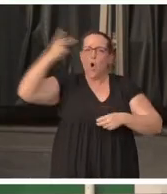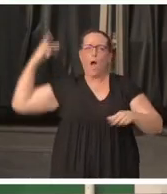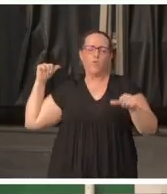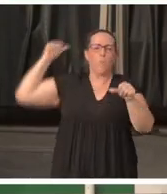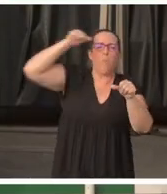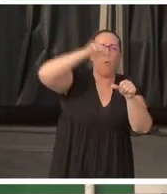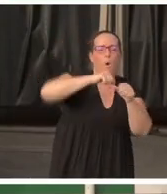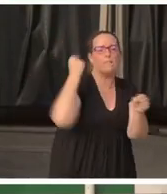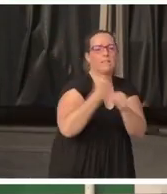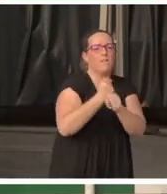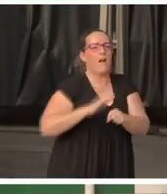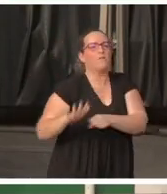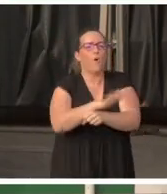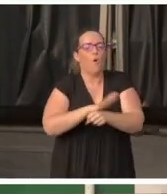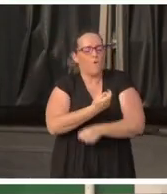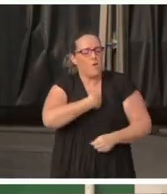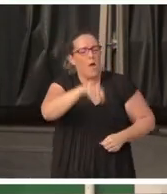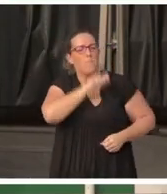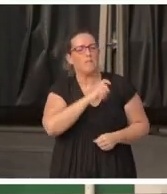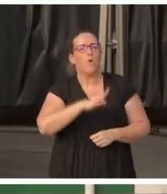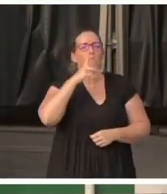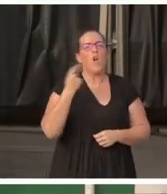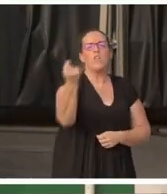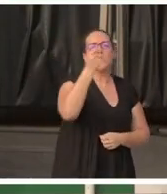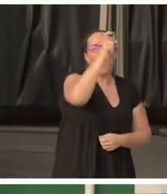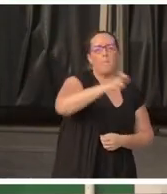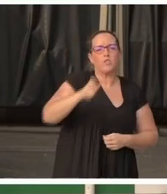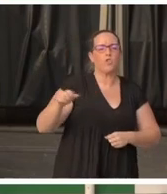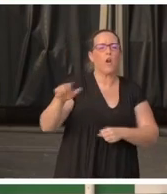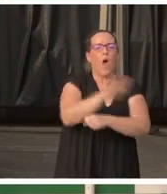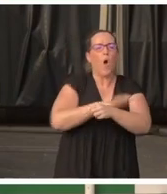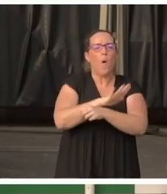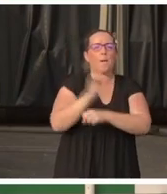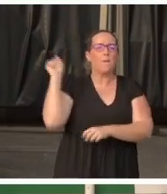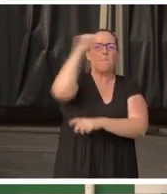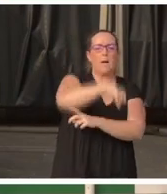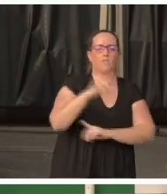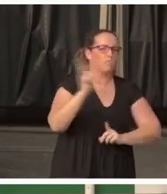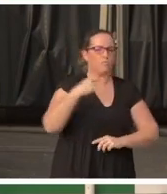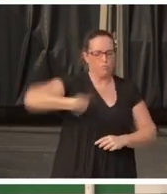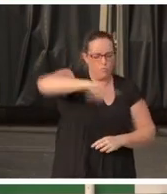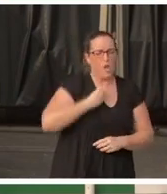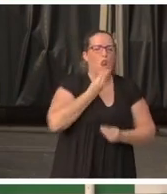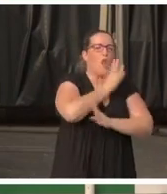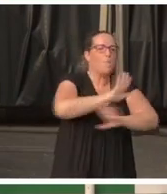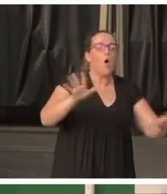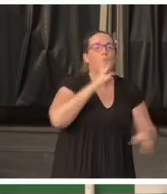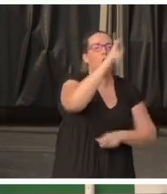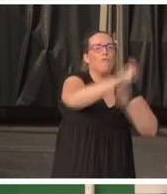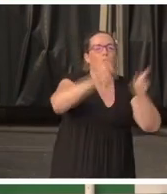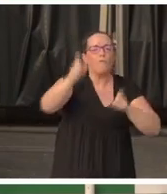en el Gobierno de España. Nadie va a gobernar mejor que por Andalucía. Sois gente decente,